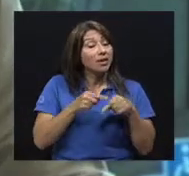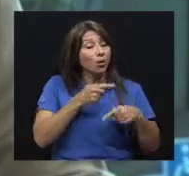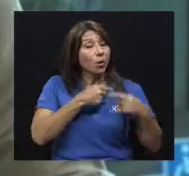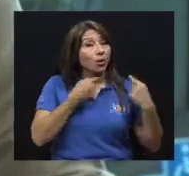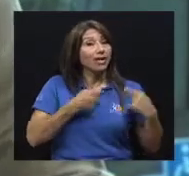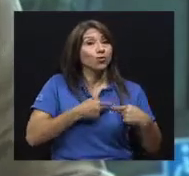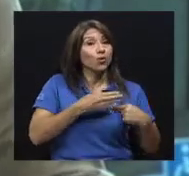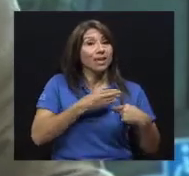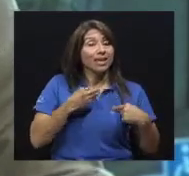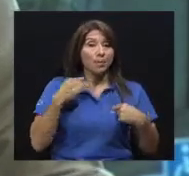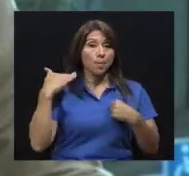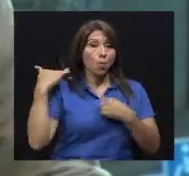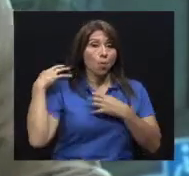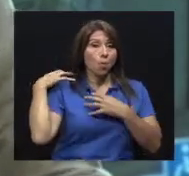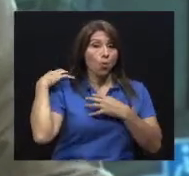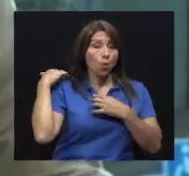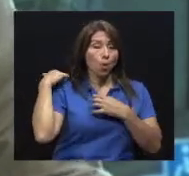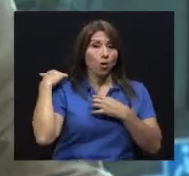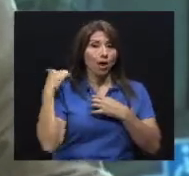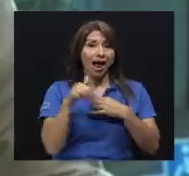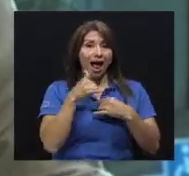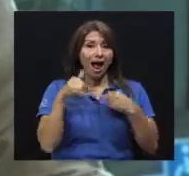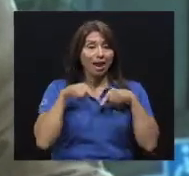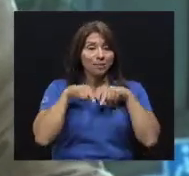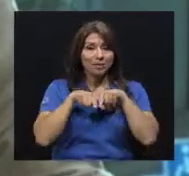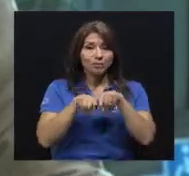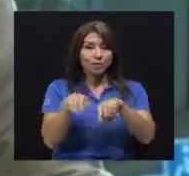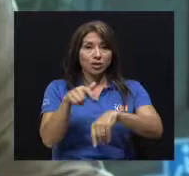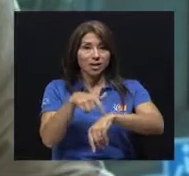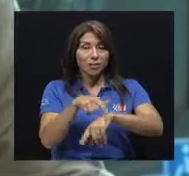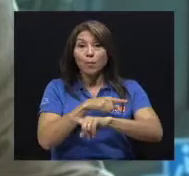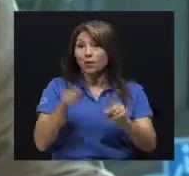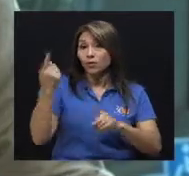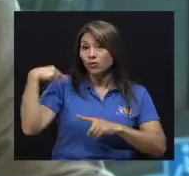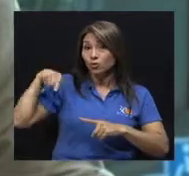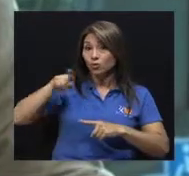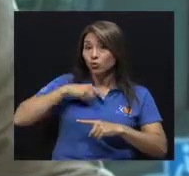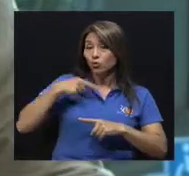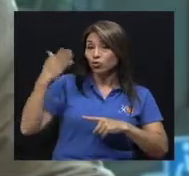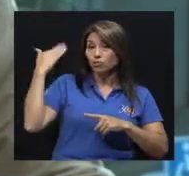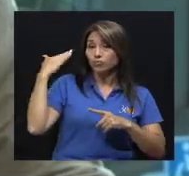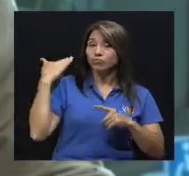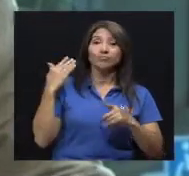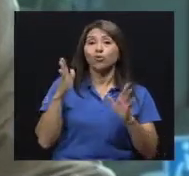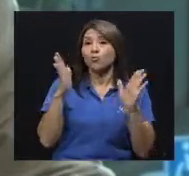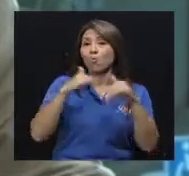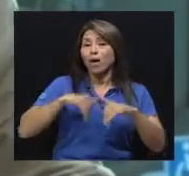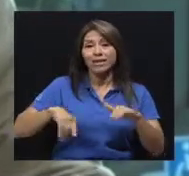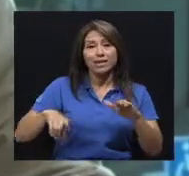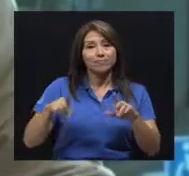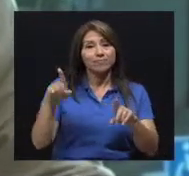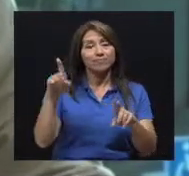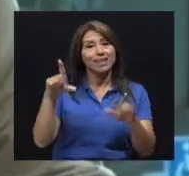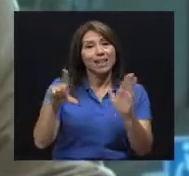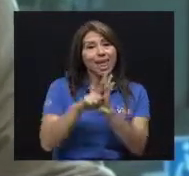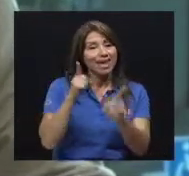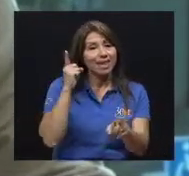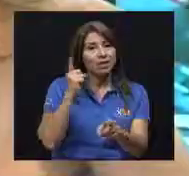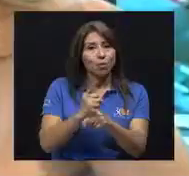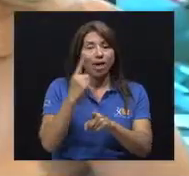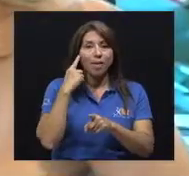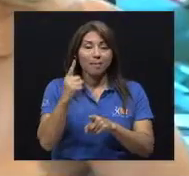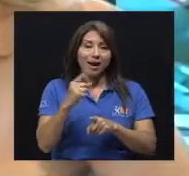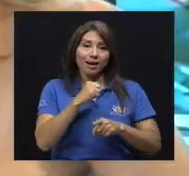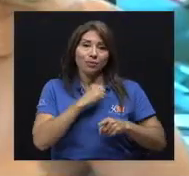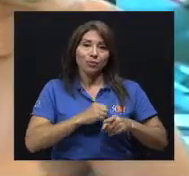tiempo. El problema es que no habíamos tenido, ¿verdad?, una adecuada ley de trasplantes y estamos en eso en este momento.